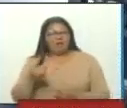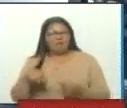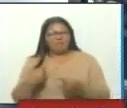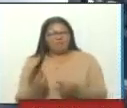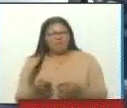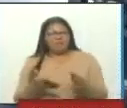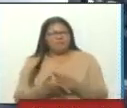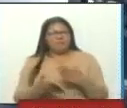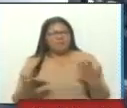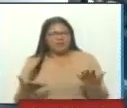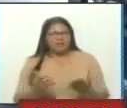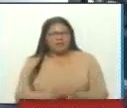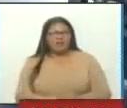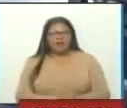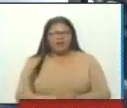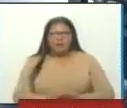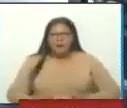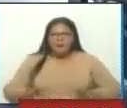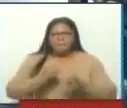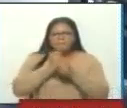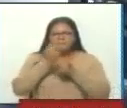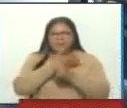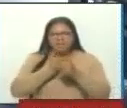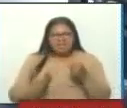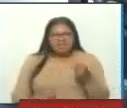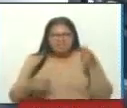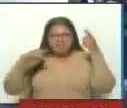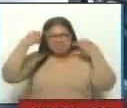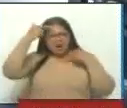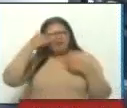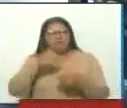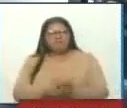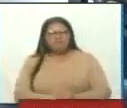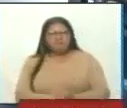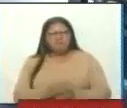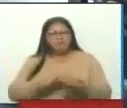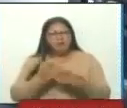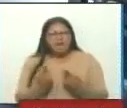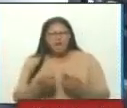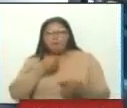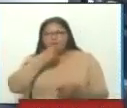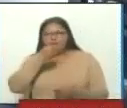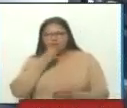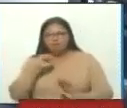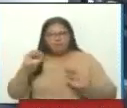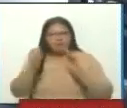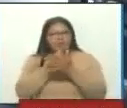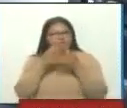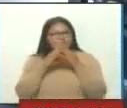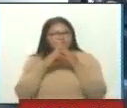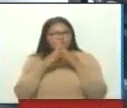sido rescatado el presidente Chávez, porque los periodistas que estaban allí borraron